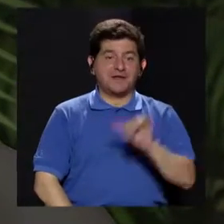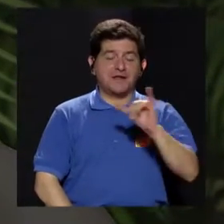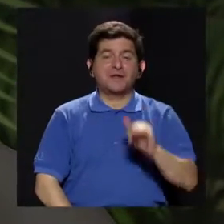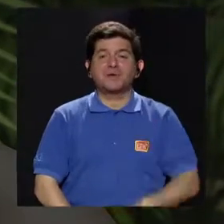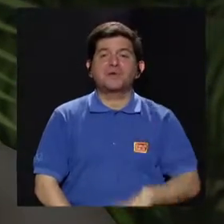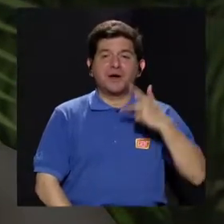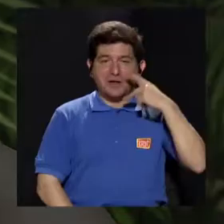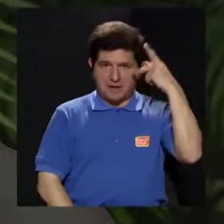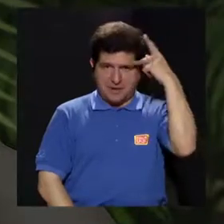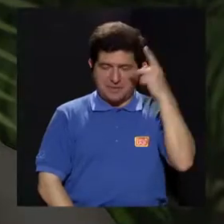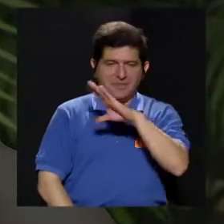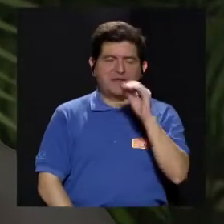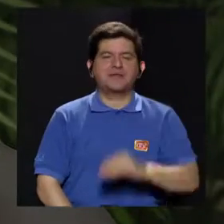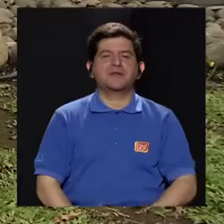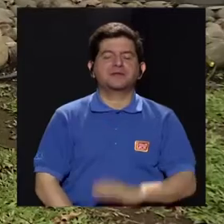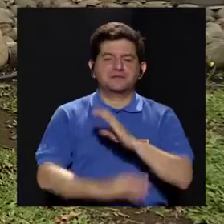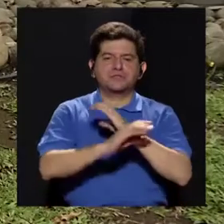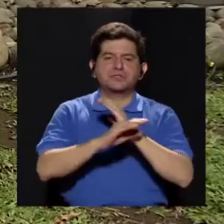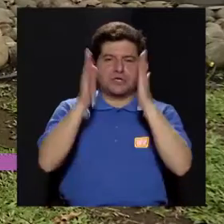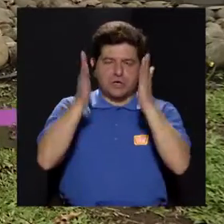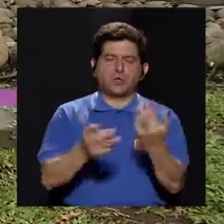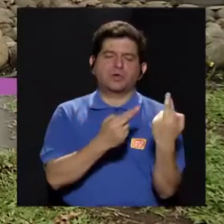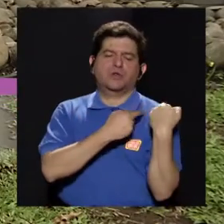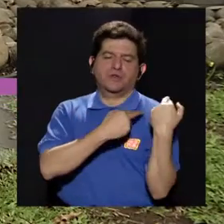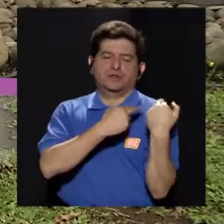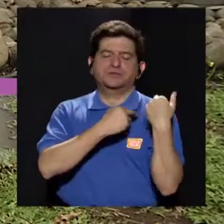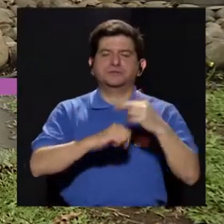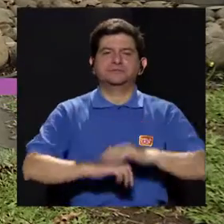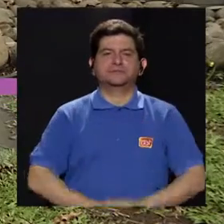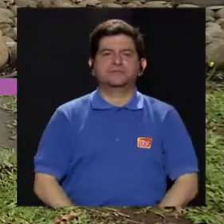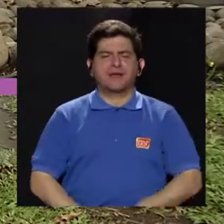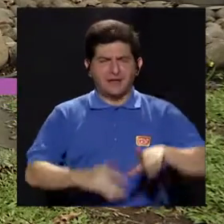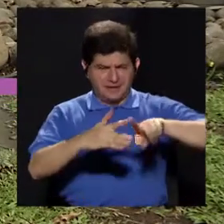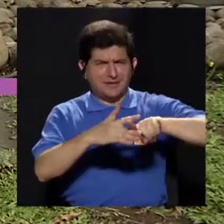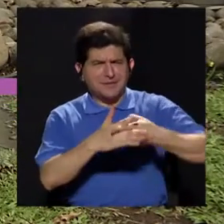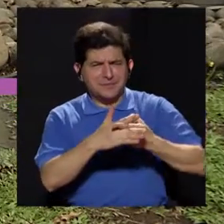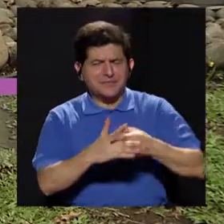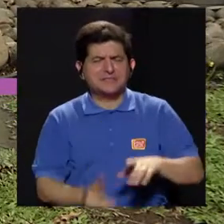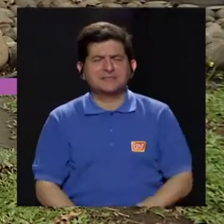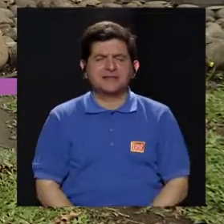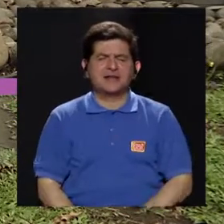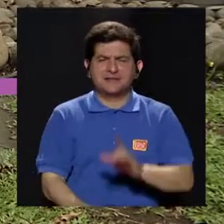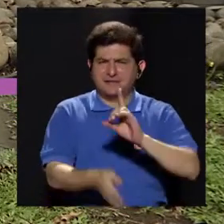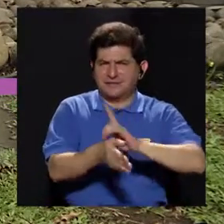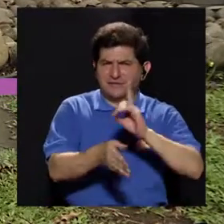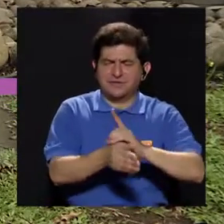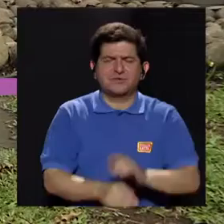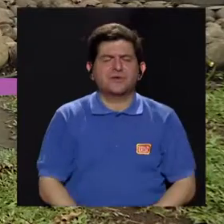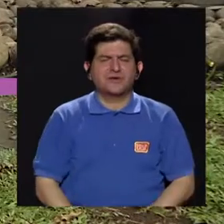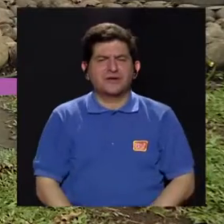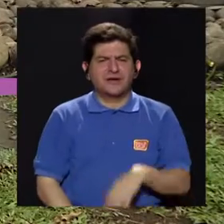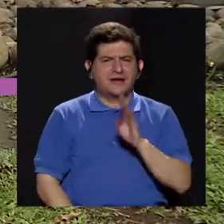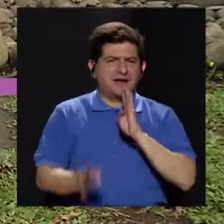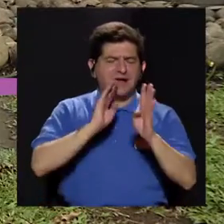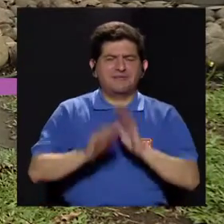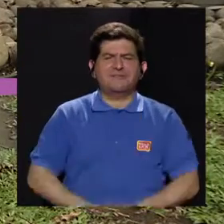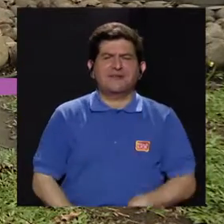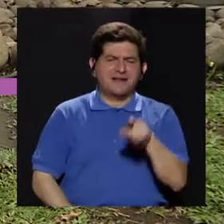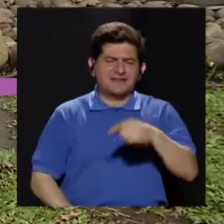y a los padres cuidadores y encargados. Claro que sí. Y para empezar, doctora, yo creo que sería muy oportuno hablar de esos